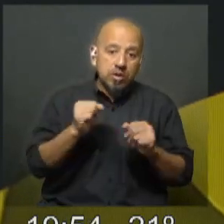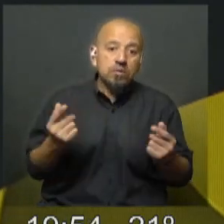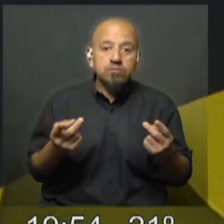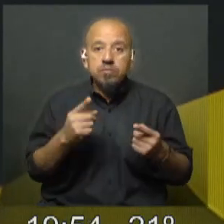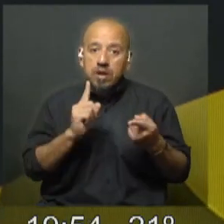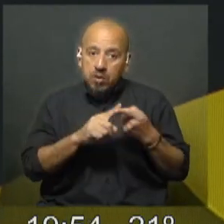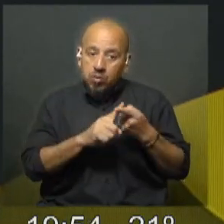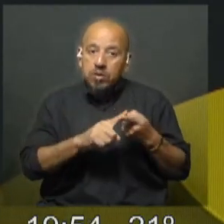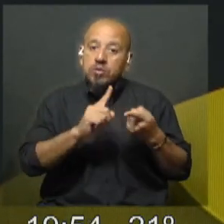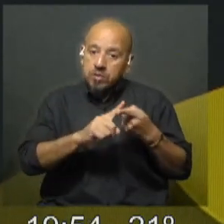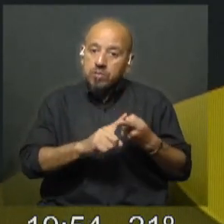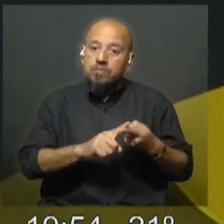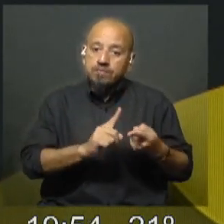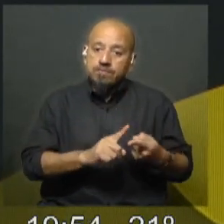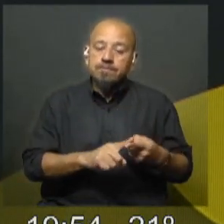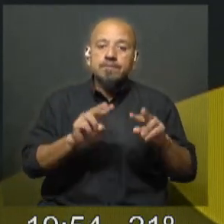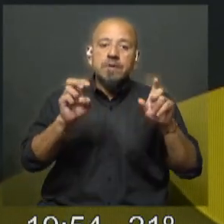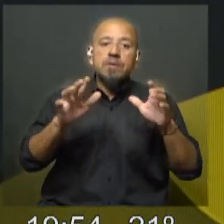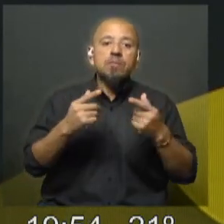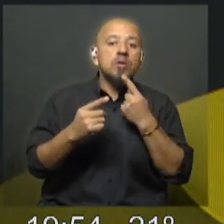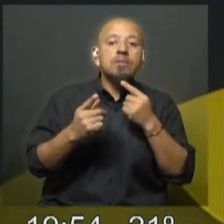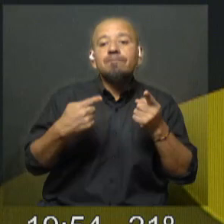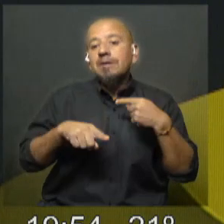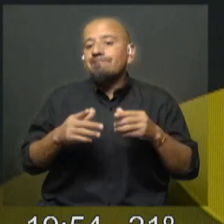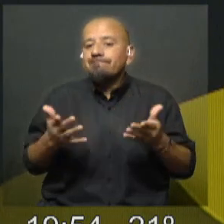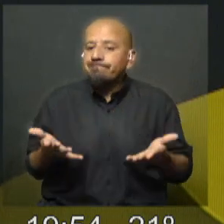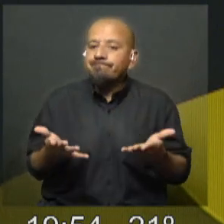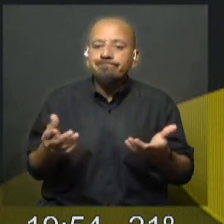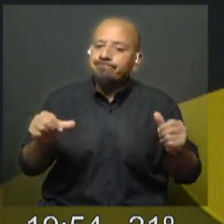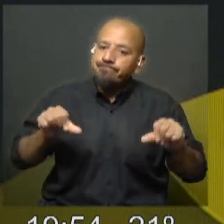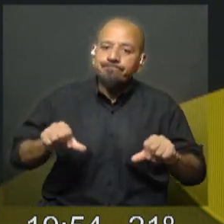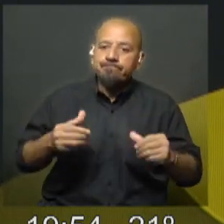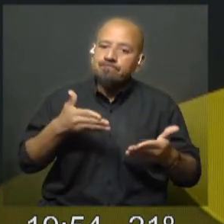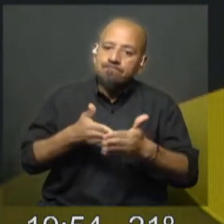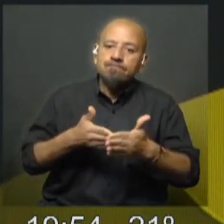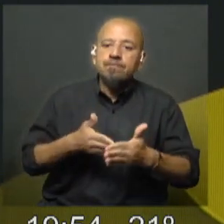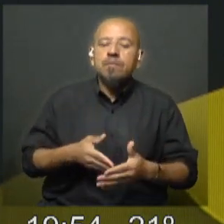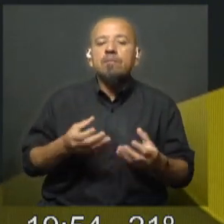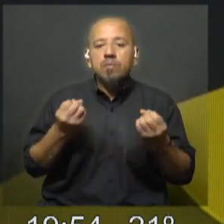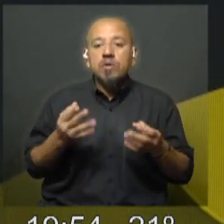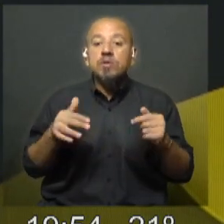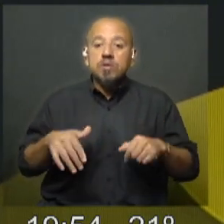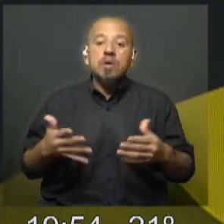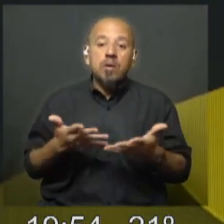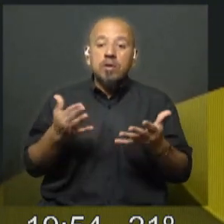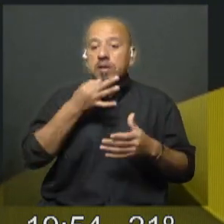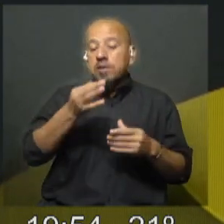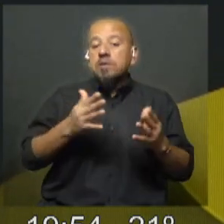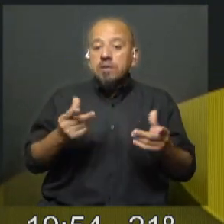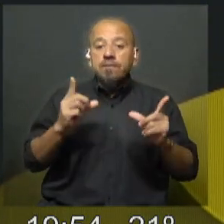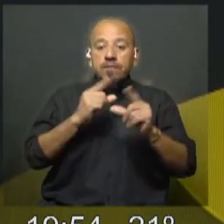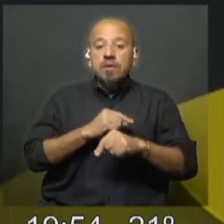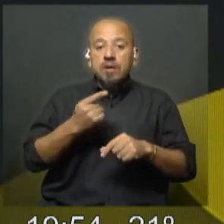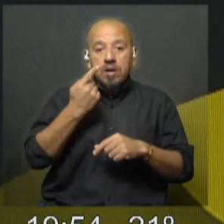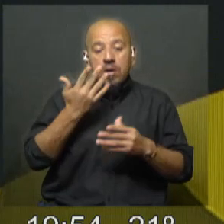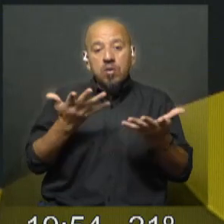amplios en términos de política educativa. Fracasó en ese intento y es por eso que ahora anuncia su fin. Vamos a escuchar